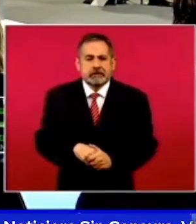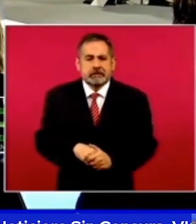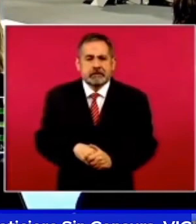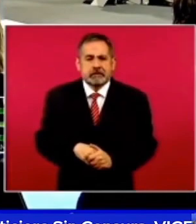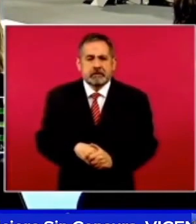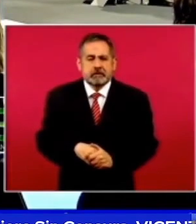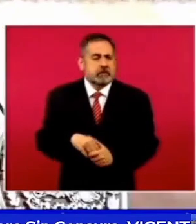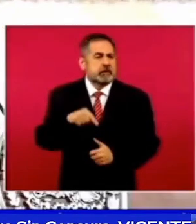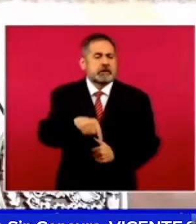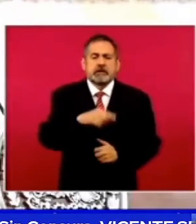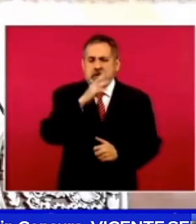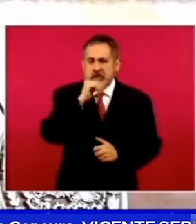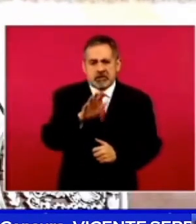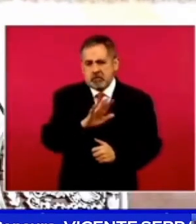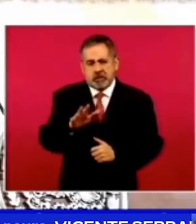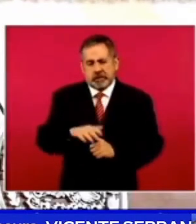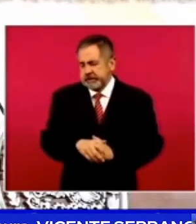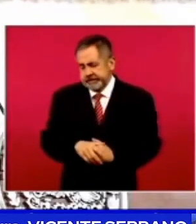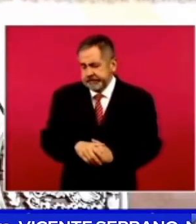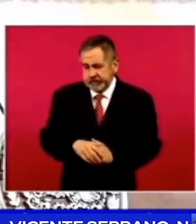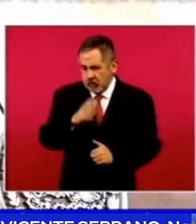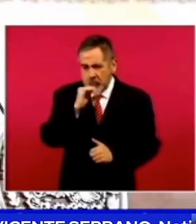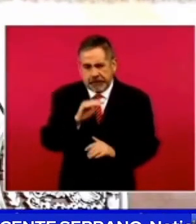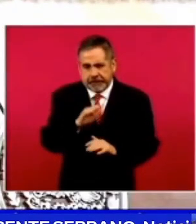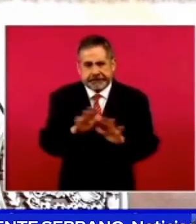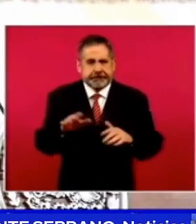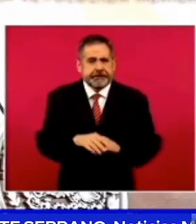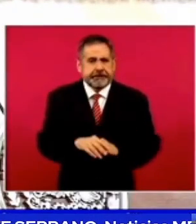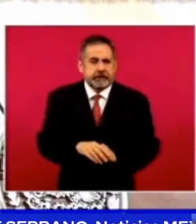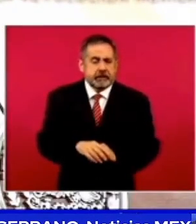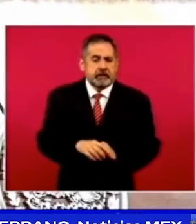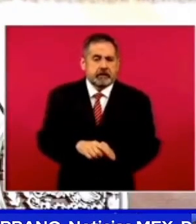han podido ni podrán. ¿Por qué?